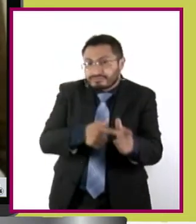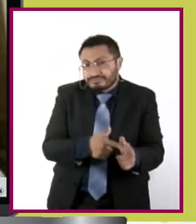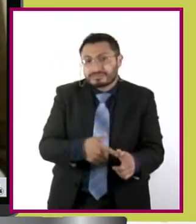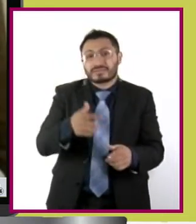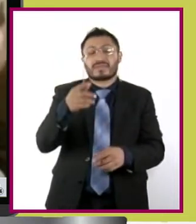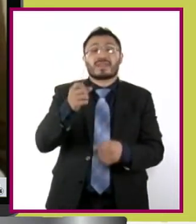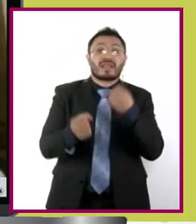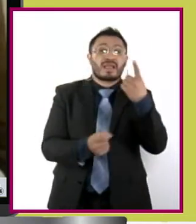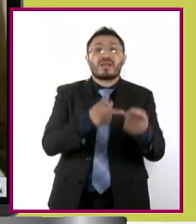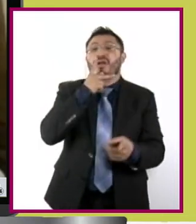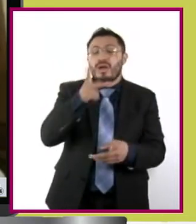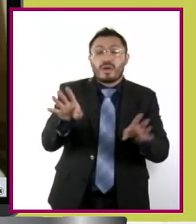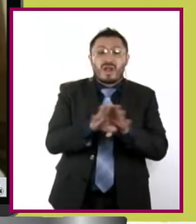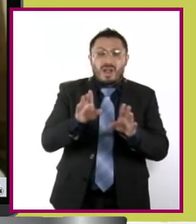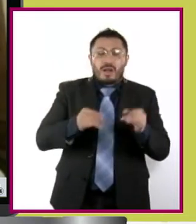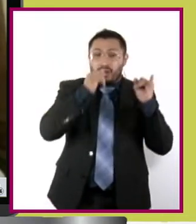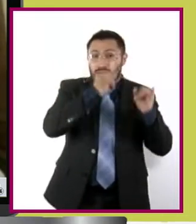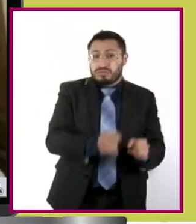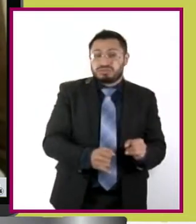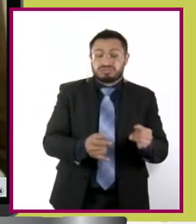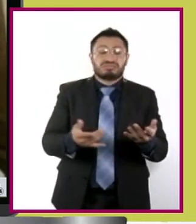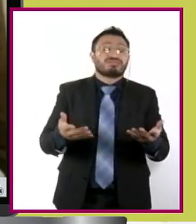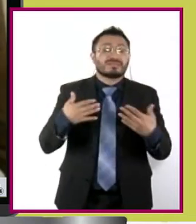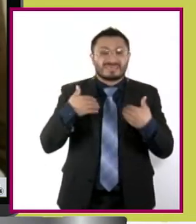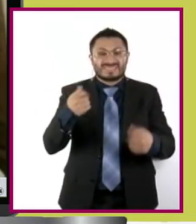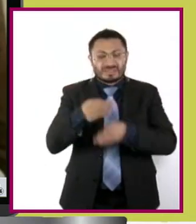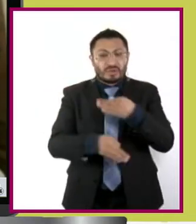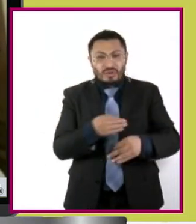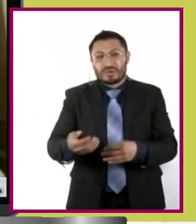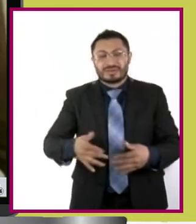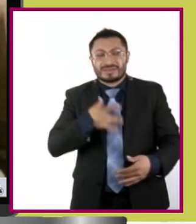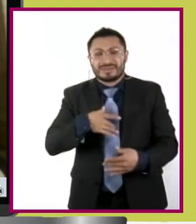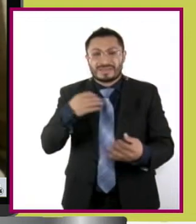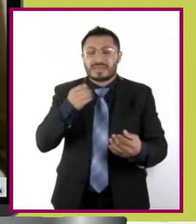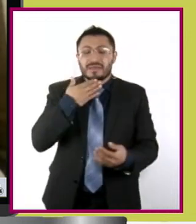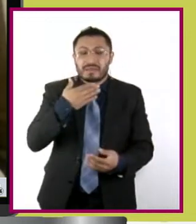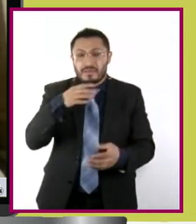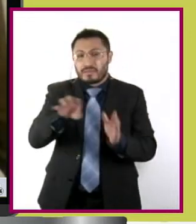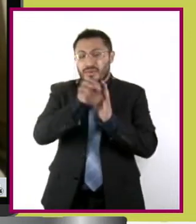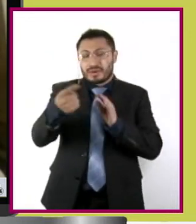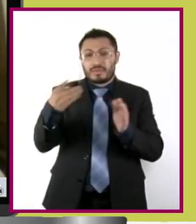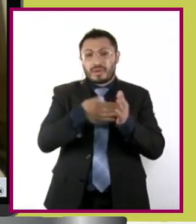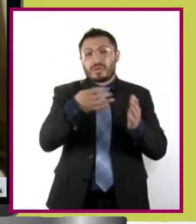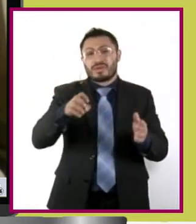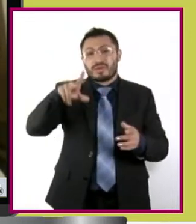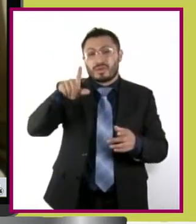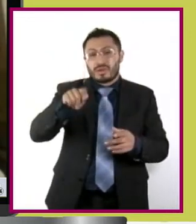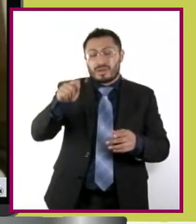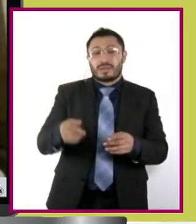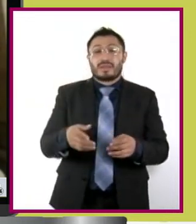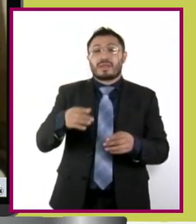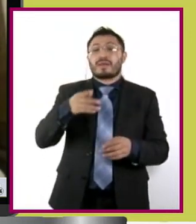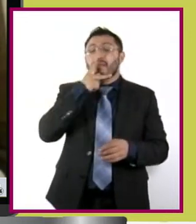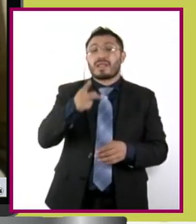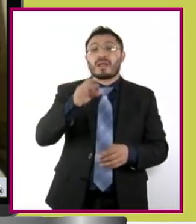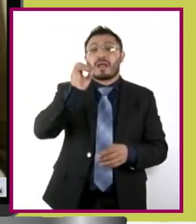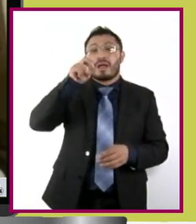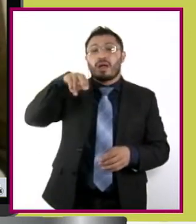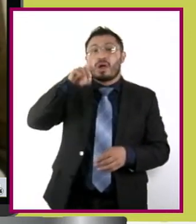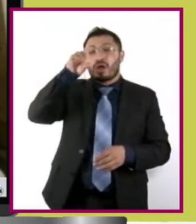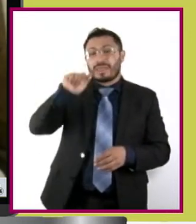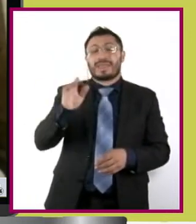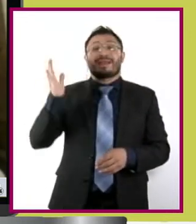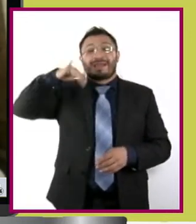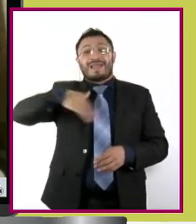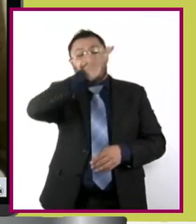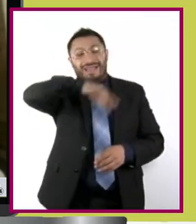que identifican a toda una generación, ¿no? Como por ejemplo en los años 70 la palabra onda empezó a ponerse muy